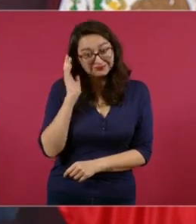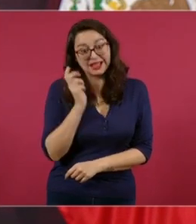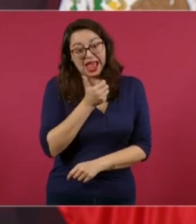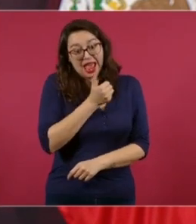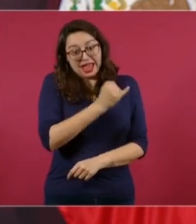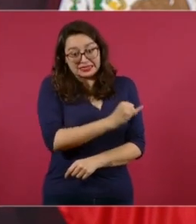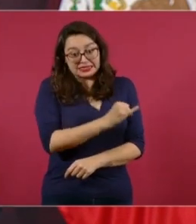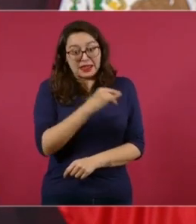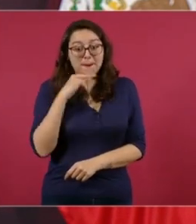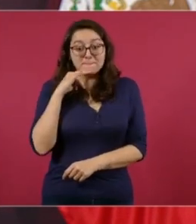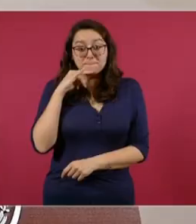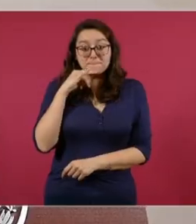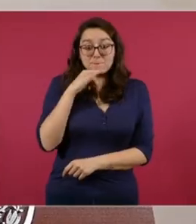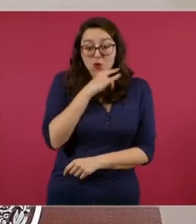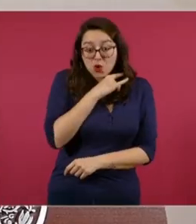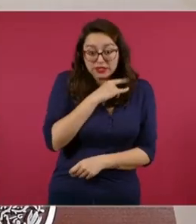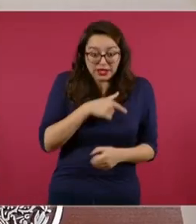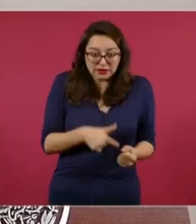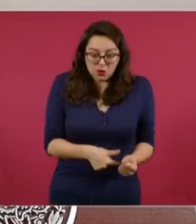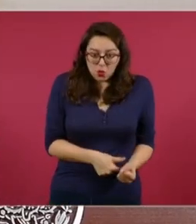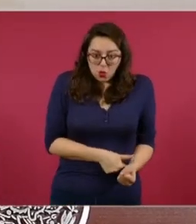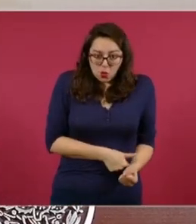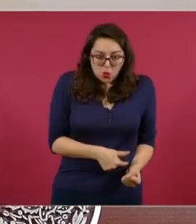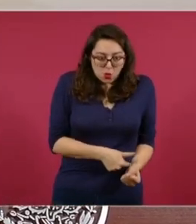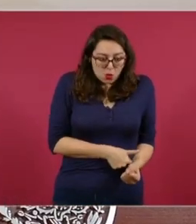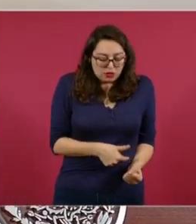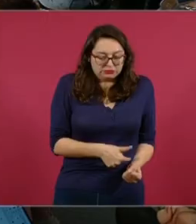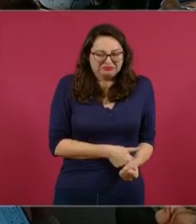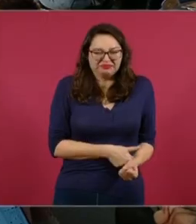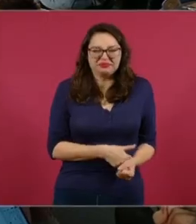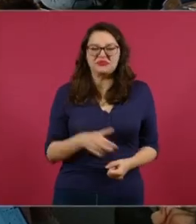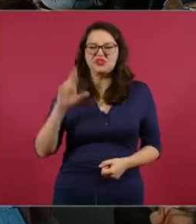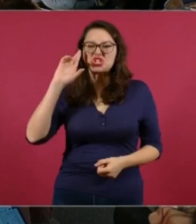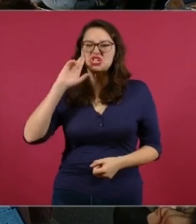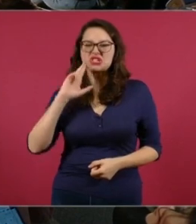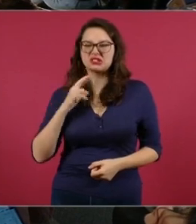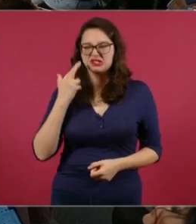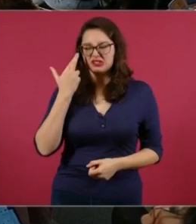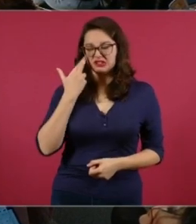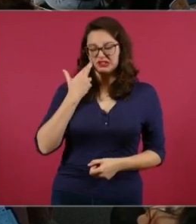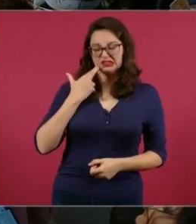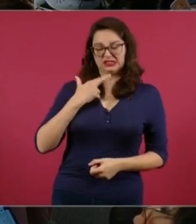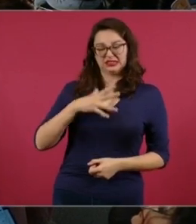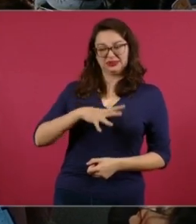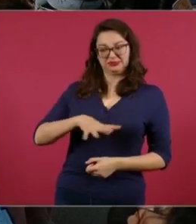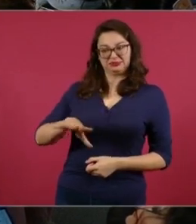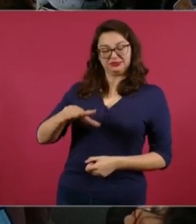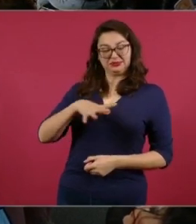O sea, se ocultan las cosas. Se es racista,